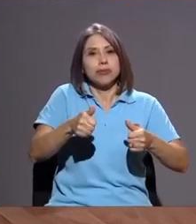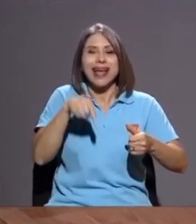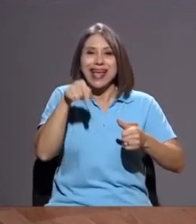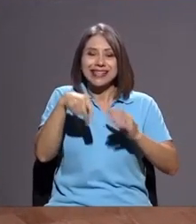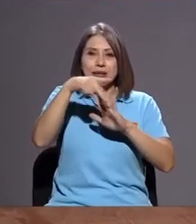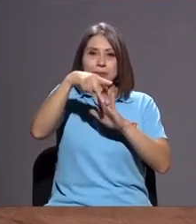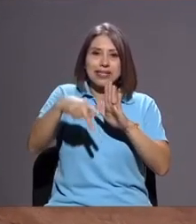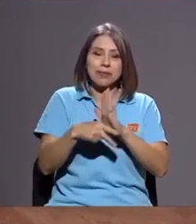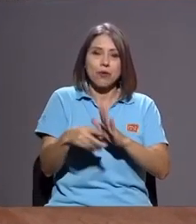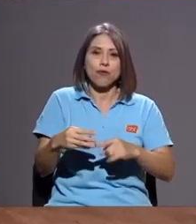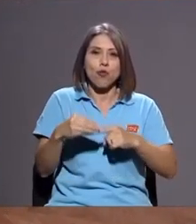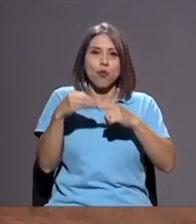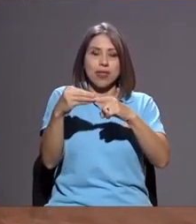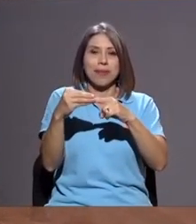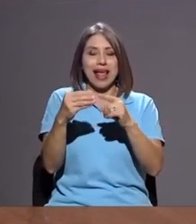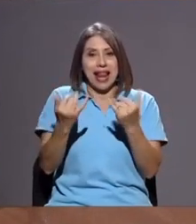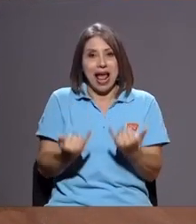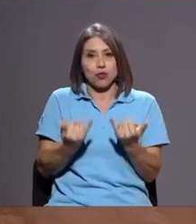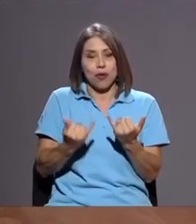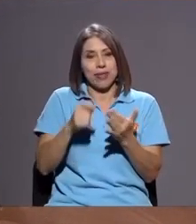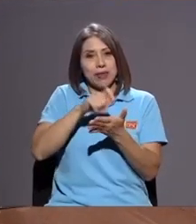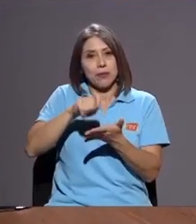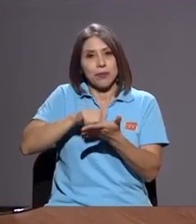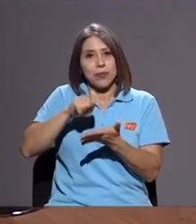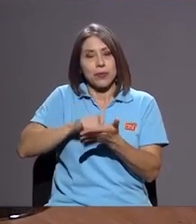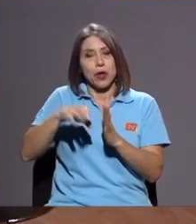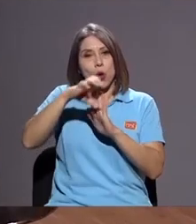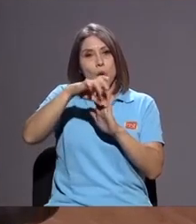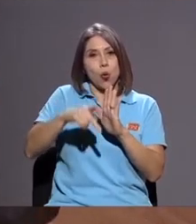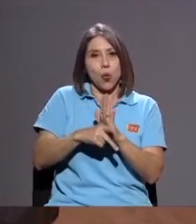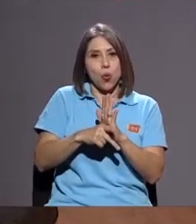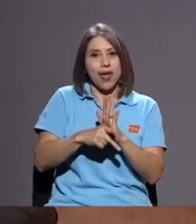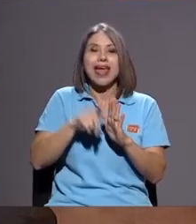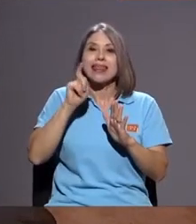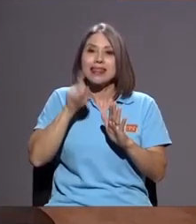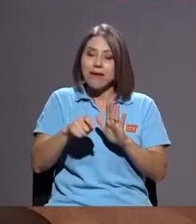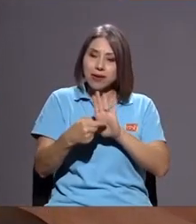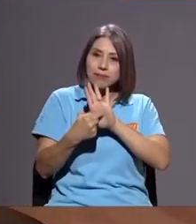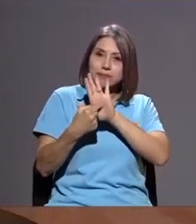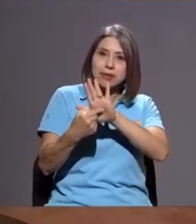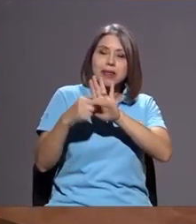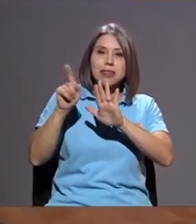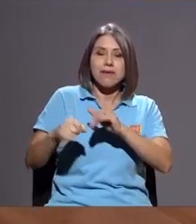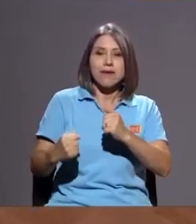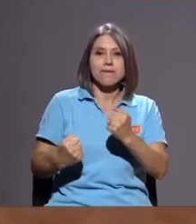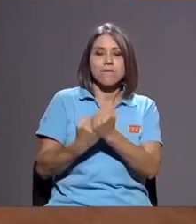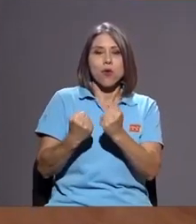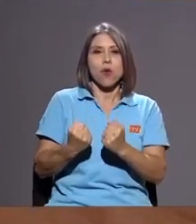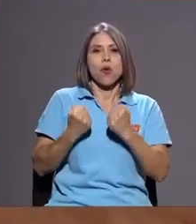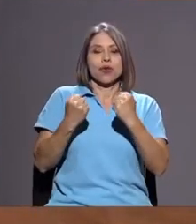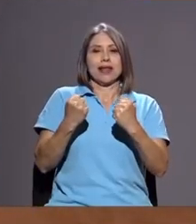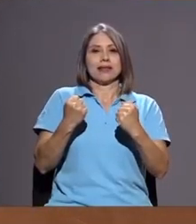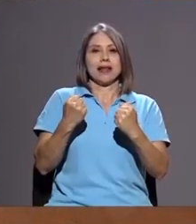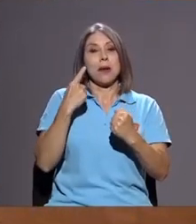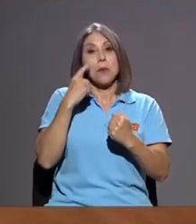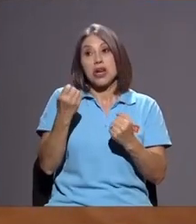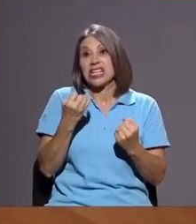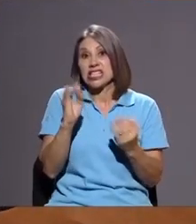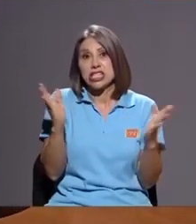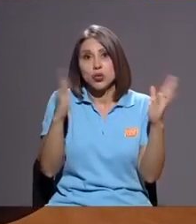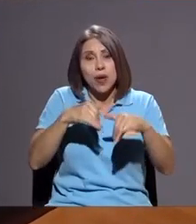fundamentales que tiene la Constitución actual y es uno de los principios que hay que reivindicar y que hay que fortalecer, porque sin independencia